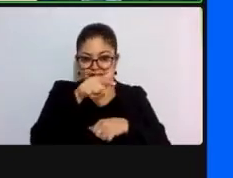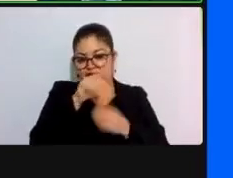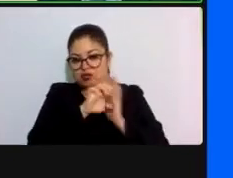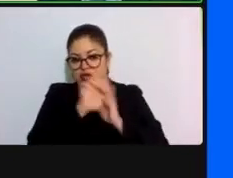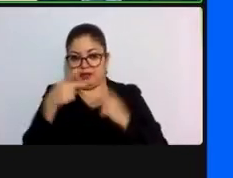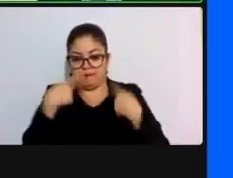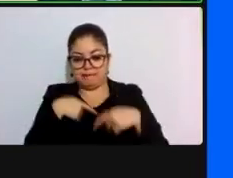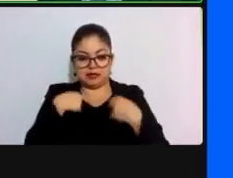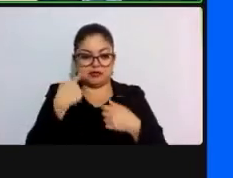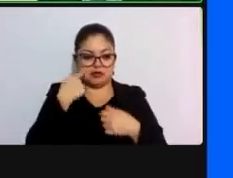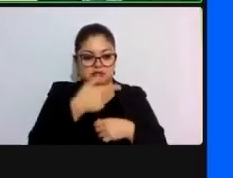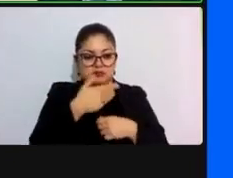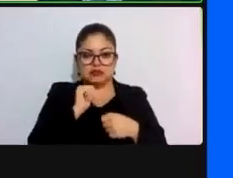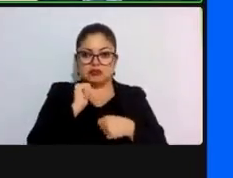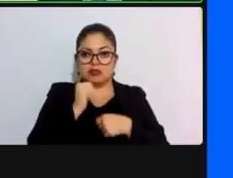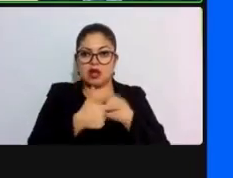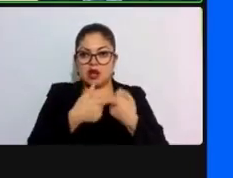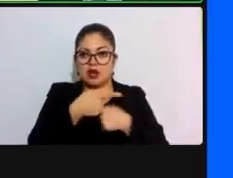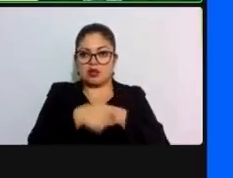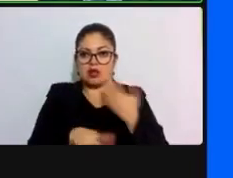Perdón, quiero quitar aquí esta cosa que me está...